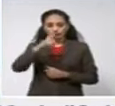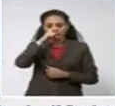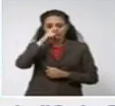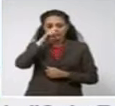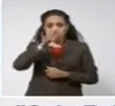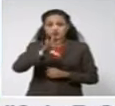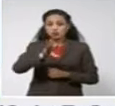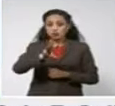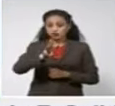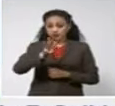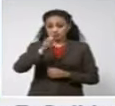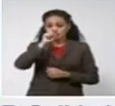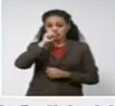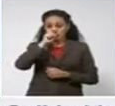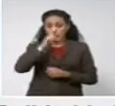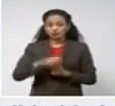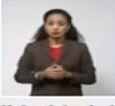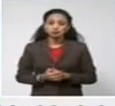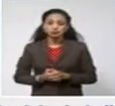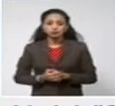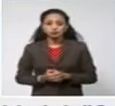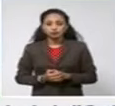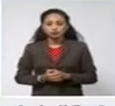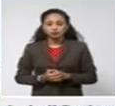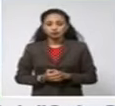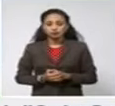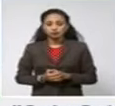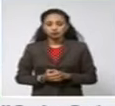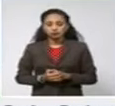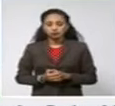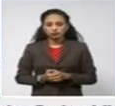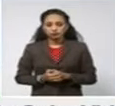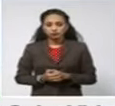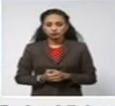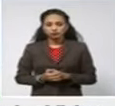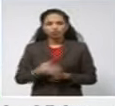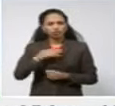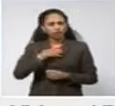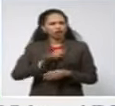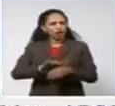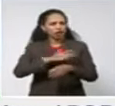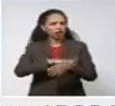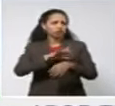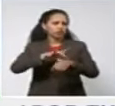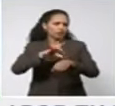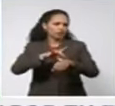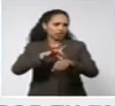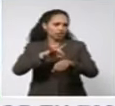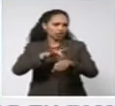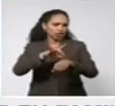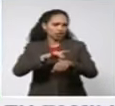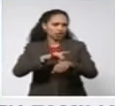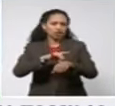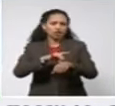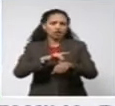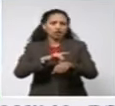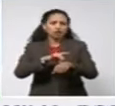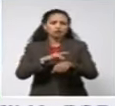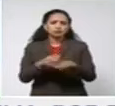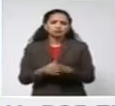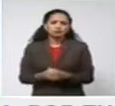edad, con algunas enfermedades asociadas, realmente nada importante, o sea,